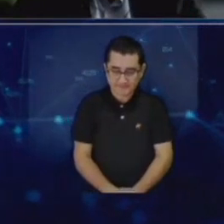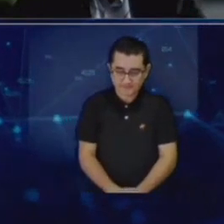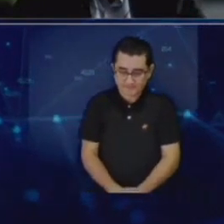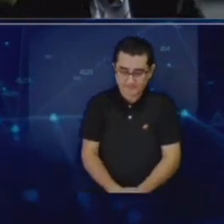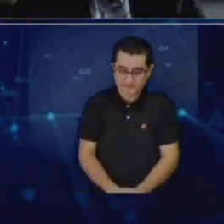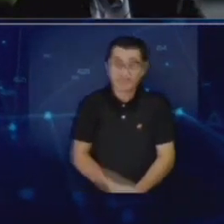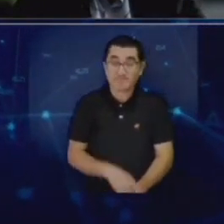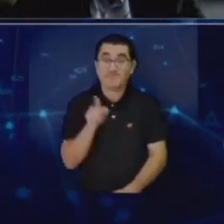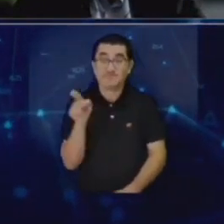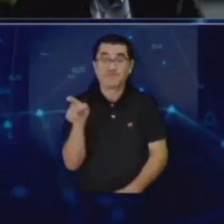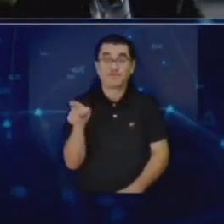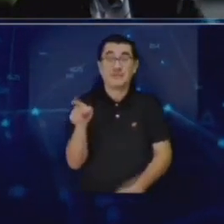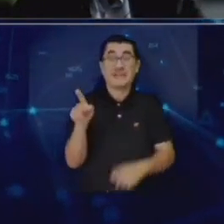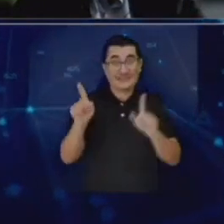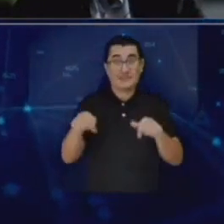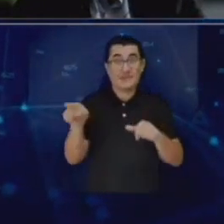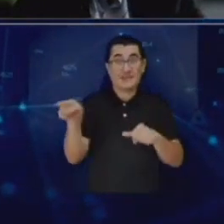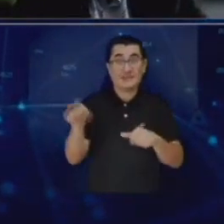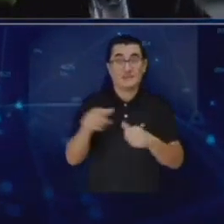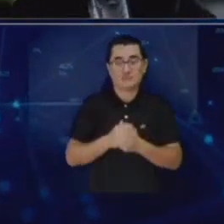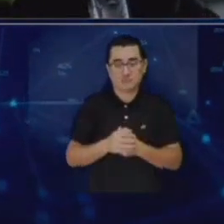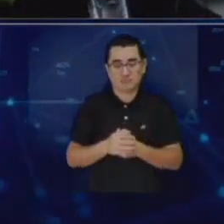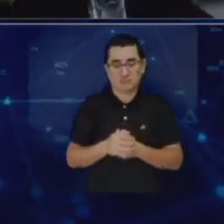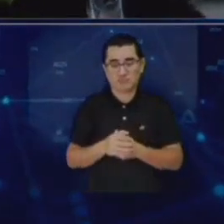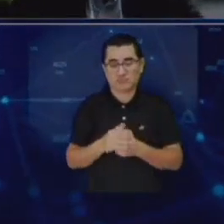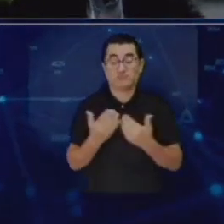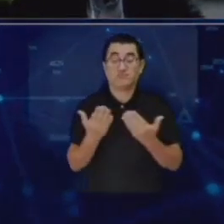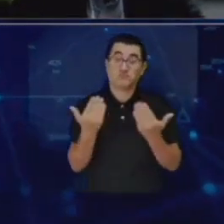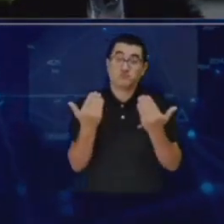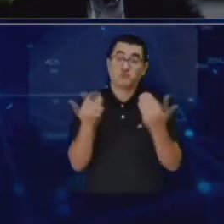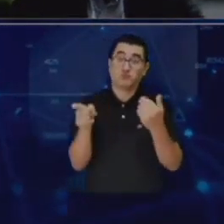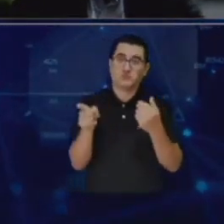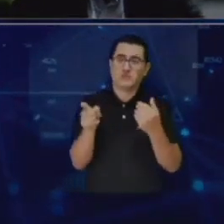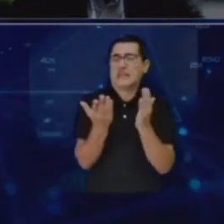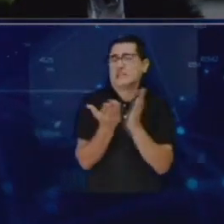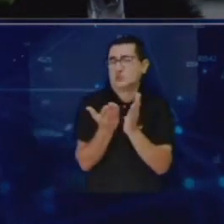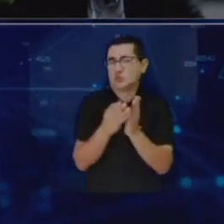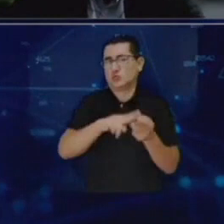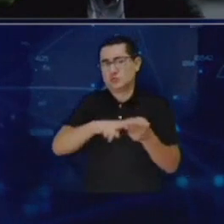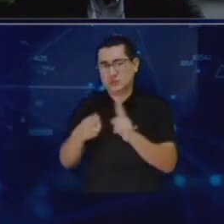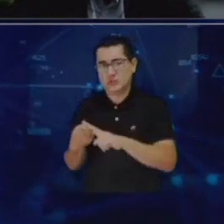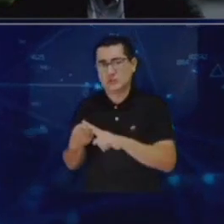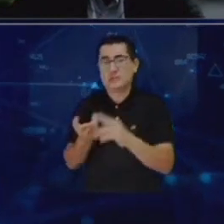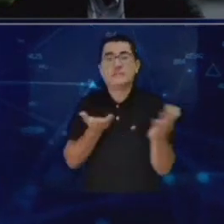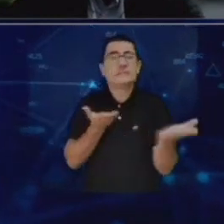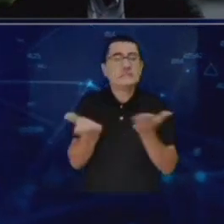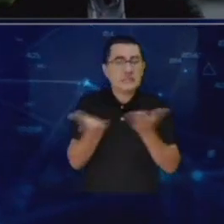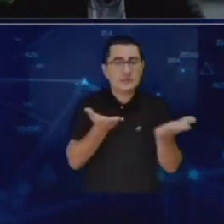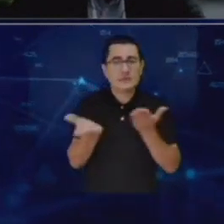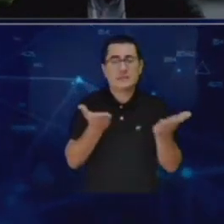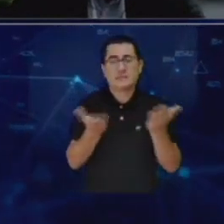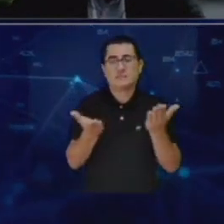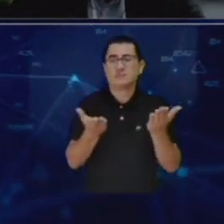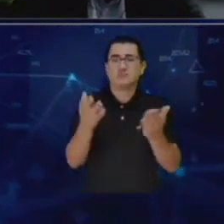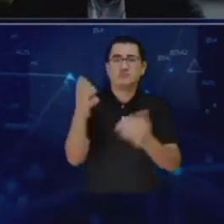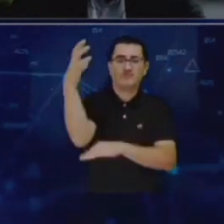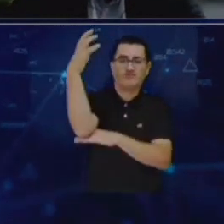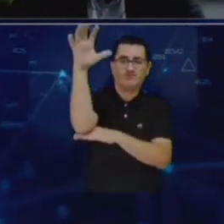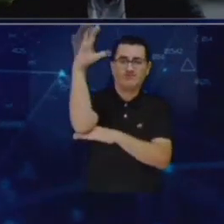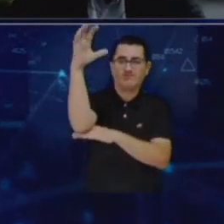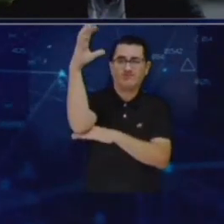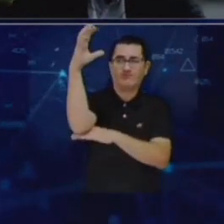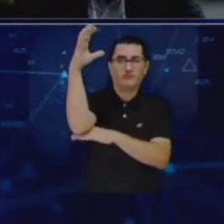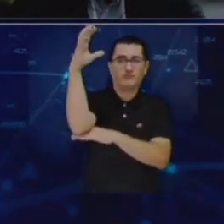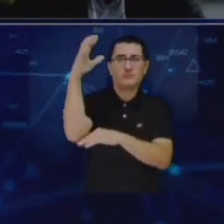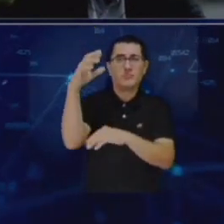Bien, también se ha tomado debida cuenta de los estudios relacionados con el servicio móvil por satélite para